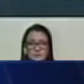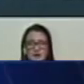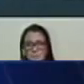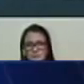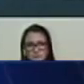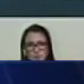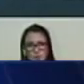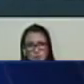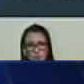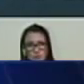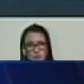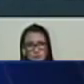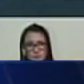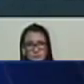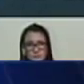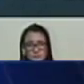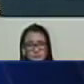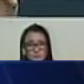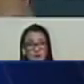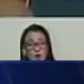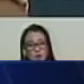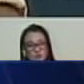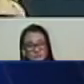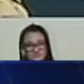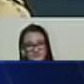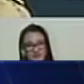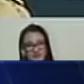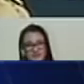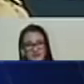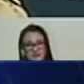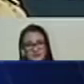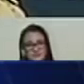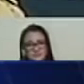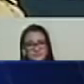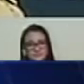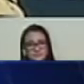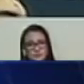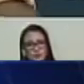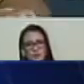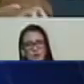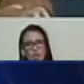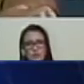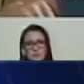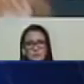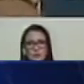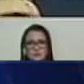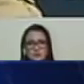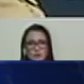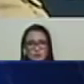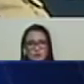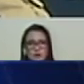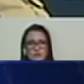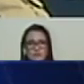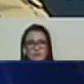el 29% del voto popular. Y en las elecciones presidenciales del día de ayer, obtuvimos el